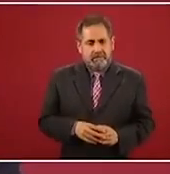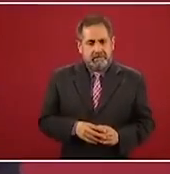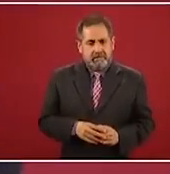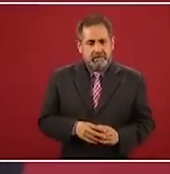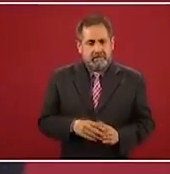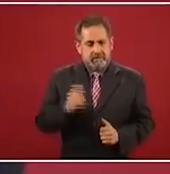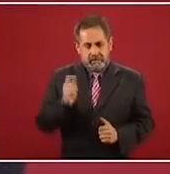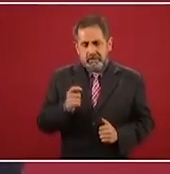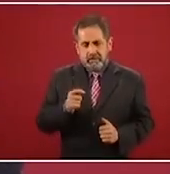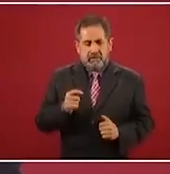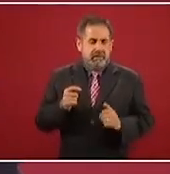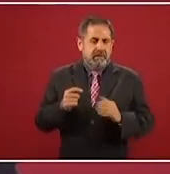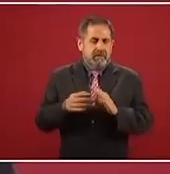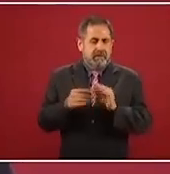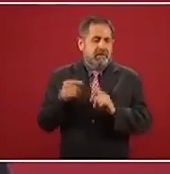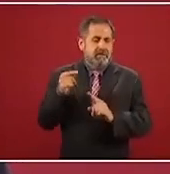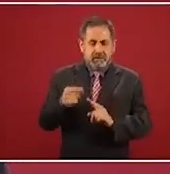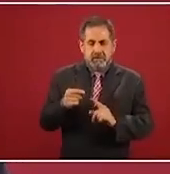con